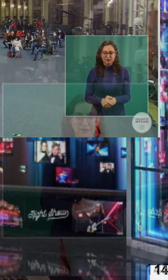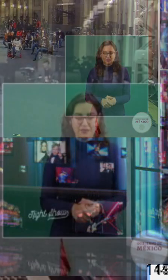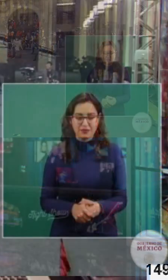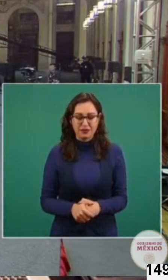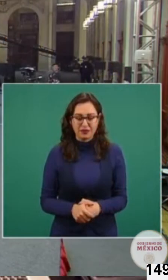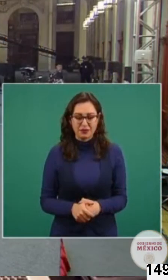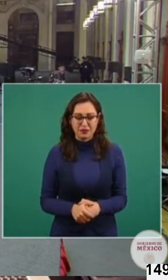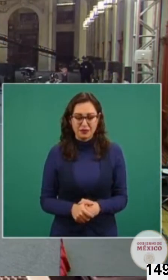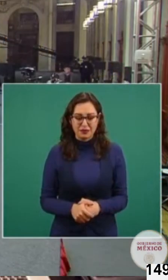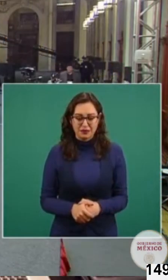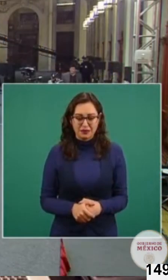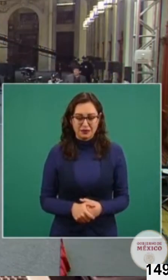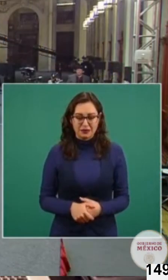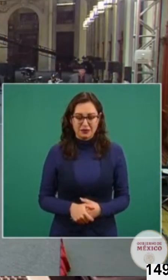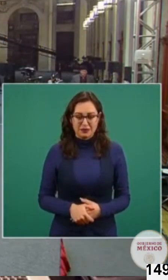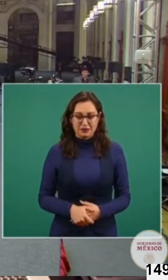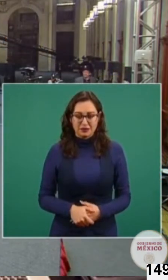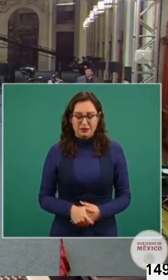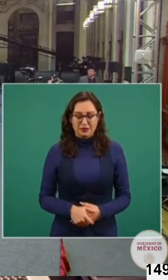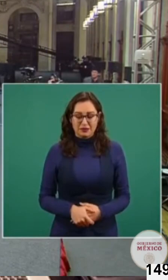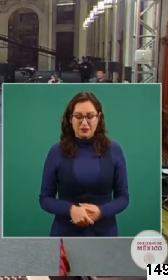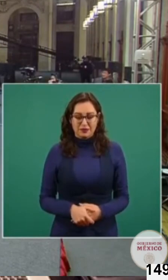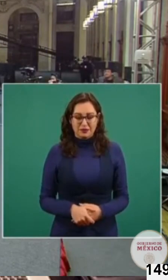Y ojalá y esté bien su esposa.